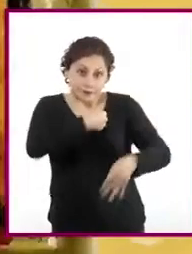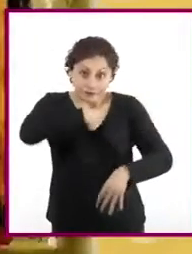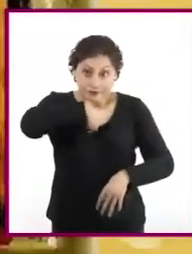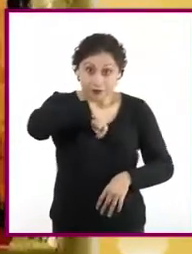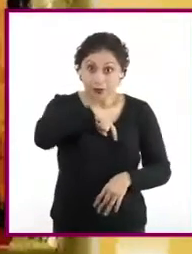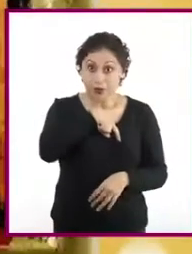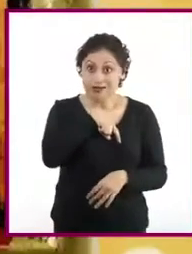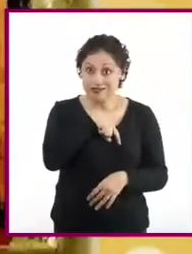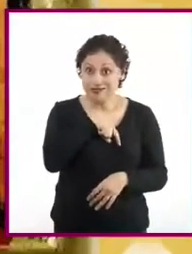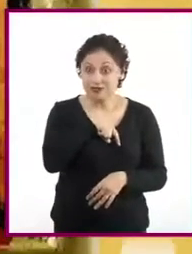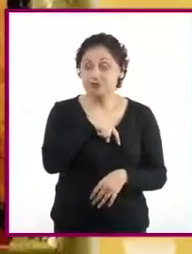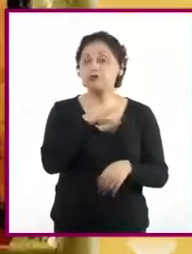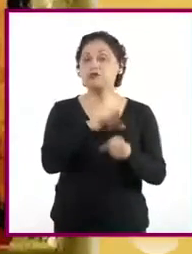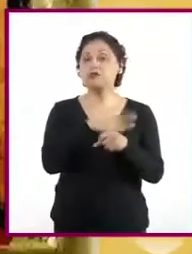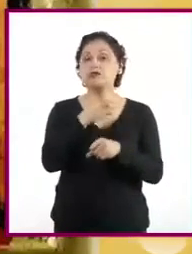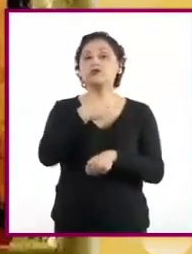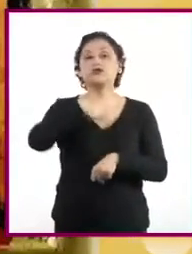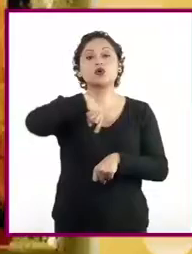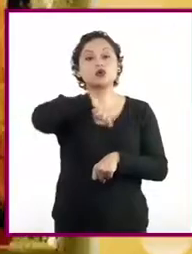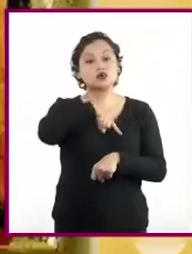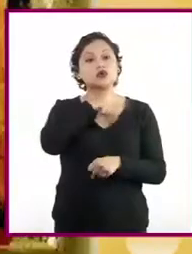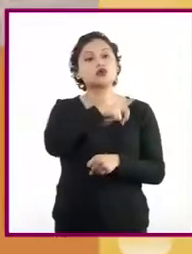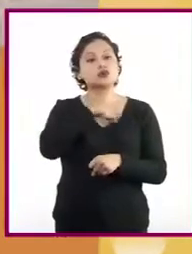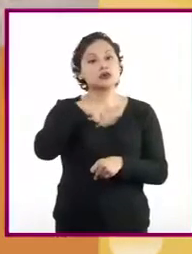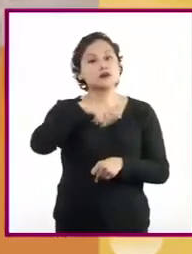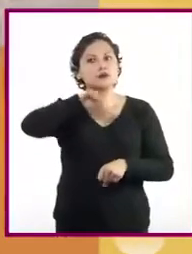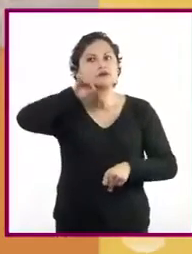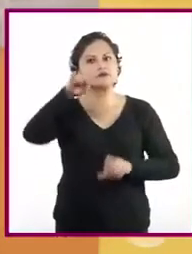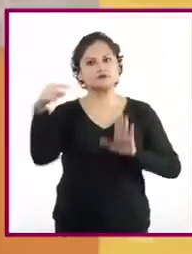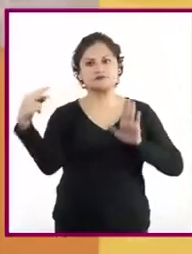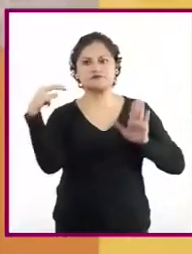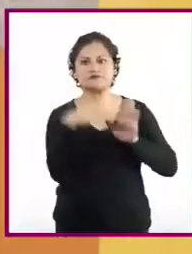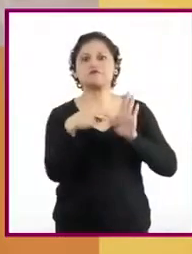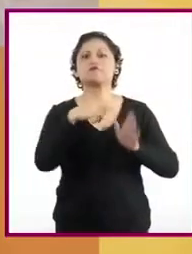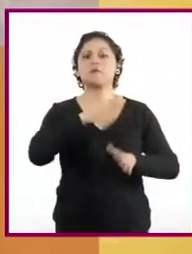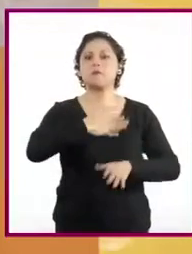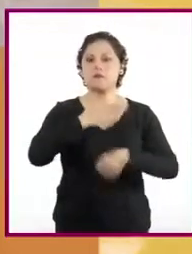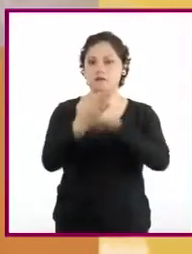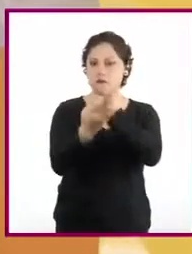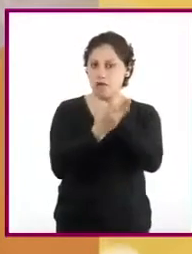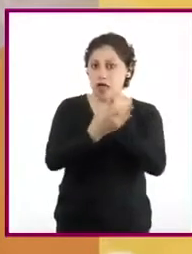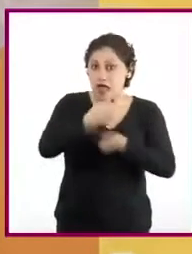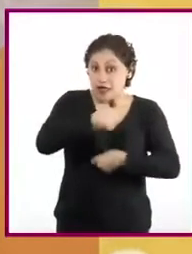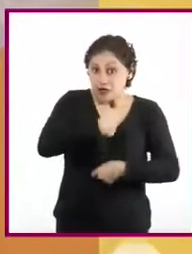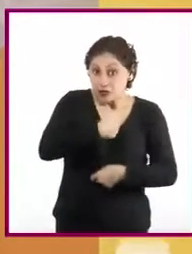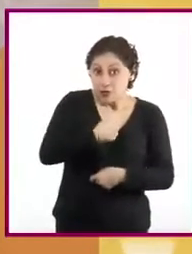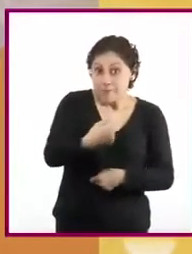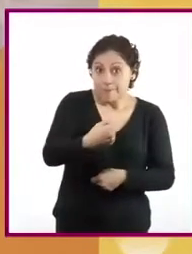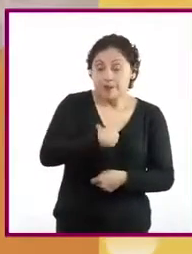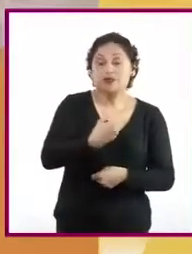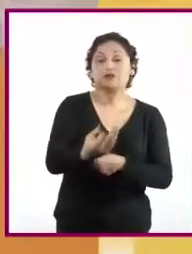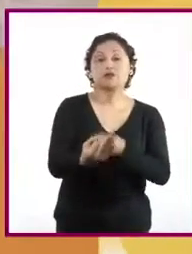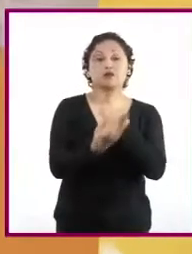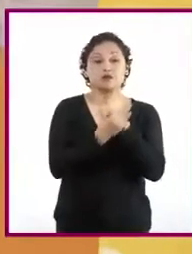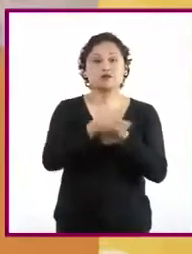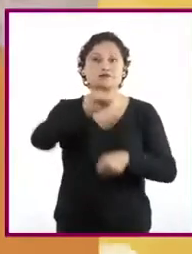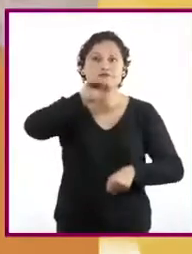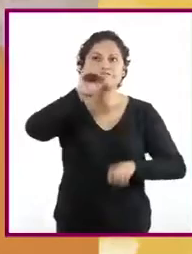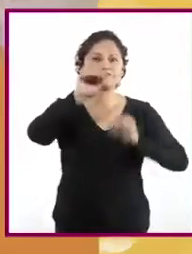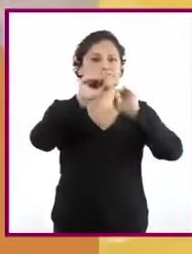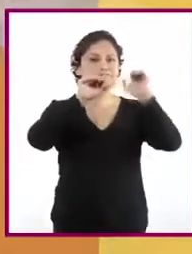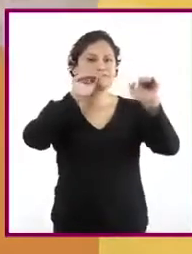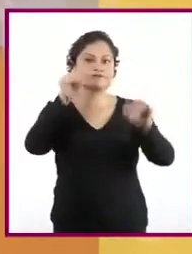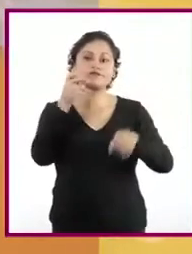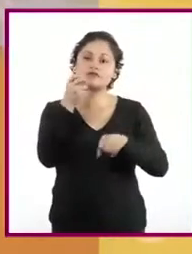que nosotros tenemos que exigirlos y reclamarlos de manera fundamental. Y si no hacemos eso, el riesgo es lo que